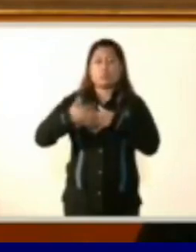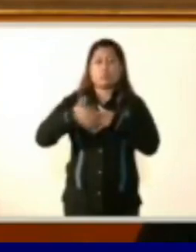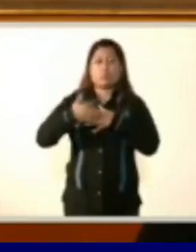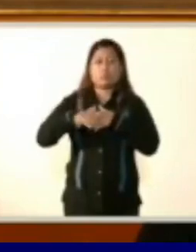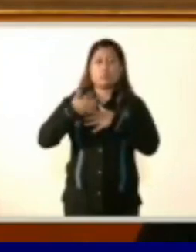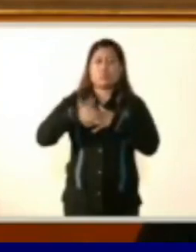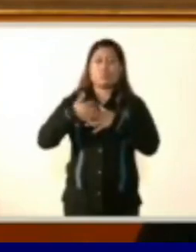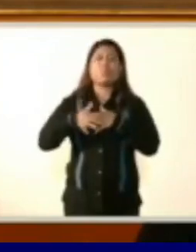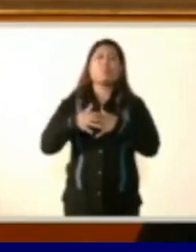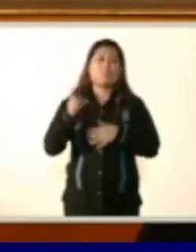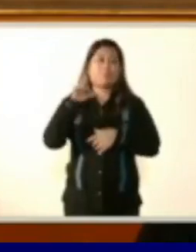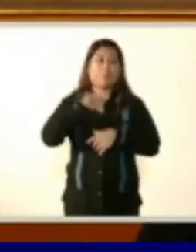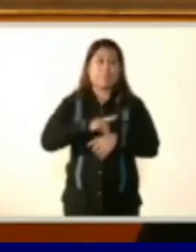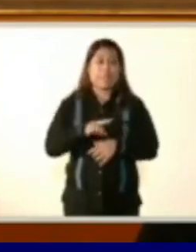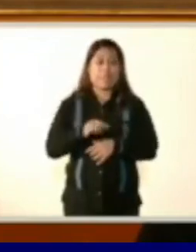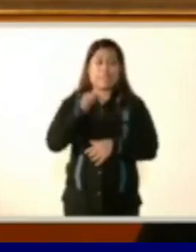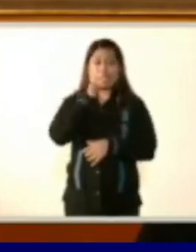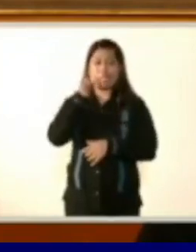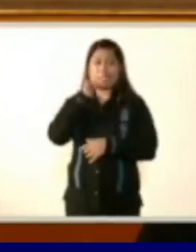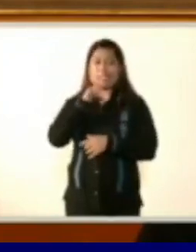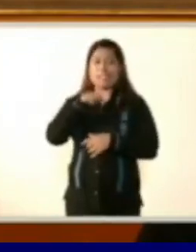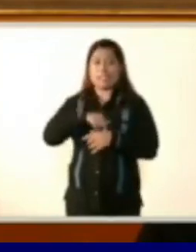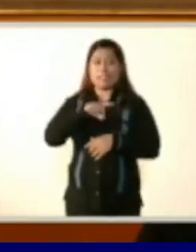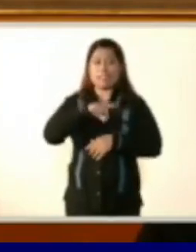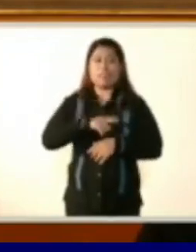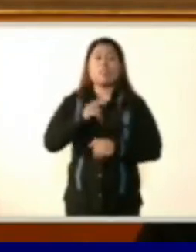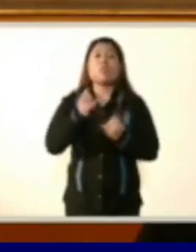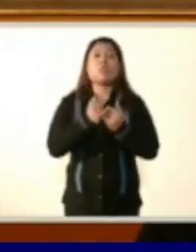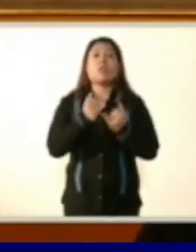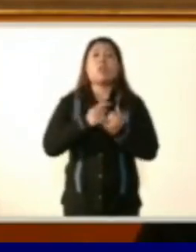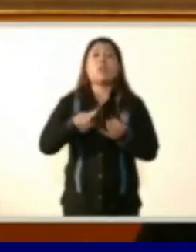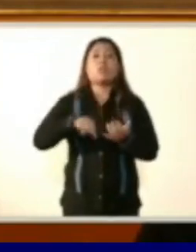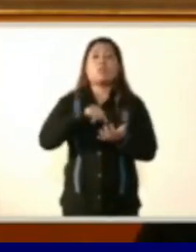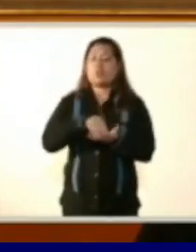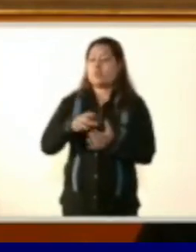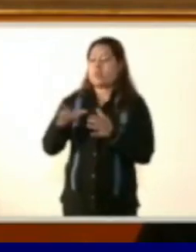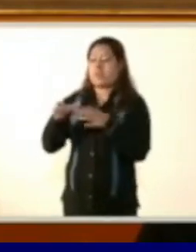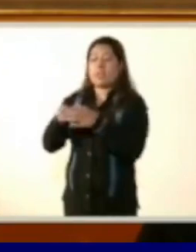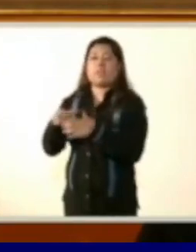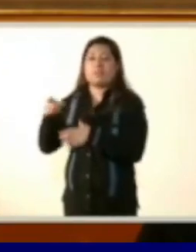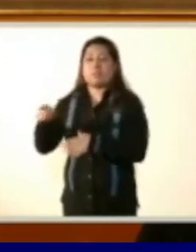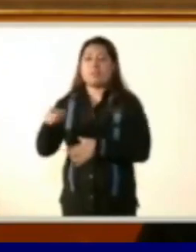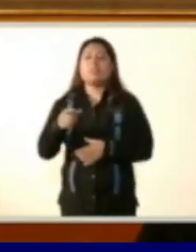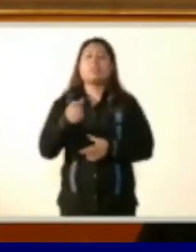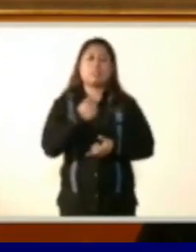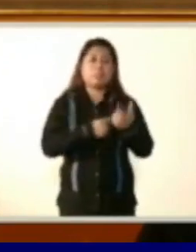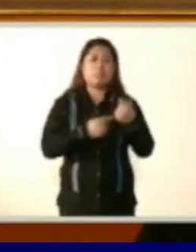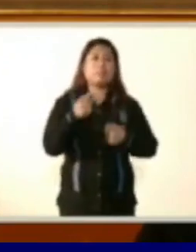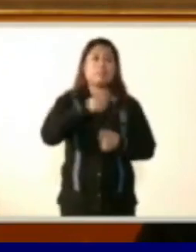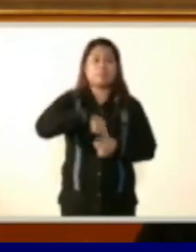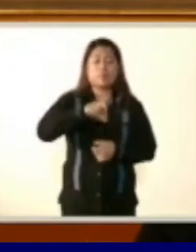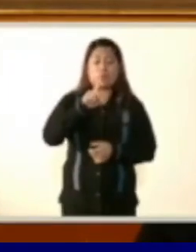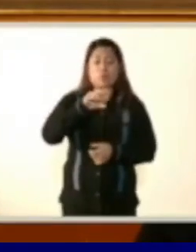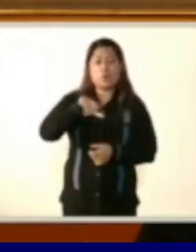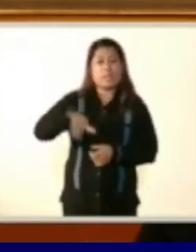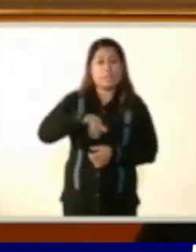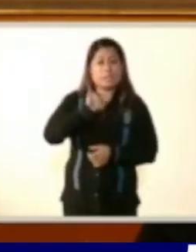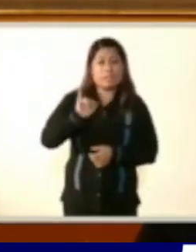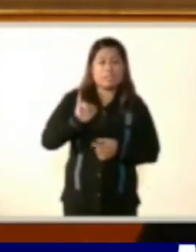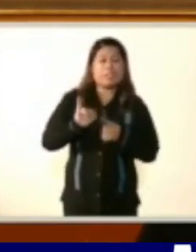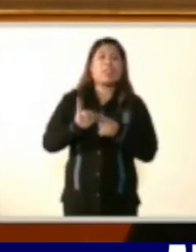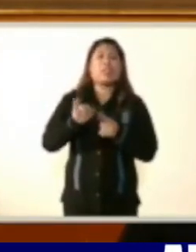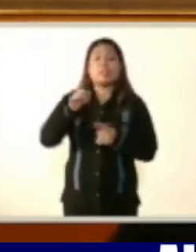hasta el día de ayer fue controlada en su totalidad una fuga en una de las agencias en la agencia de Donají y